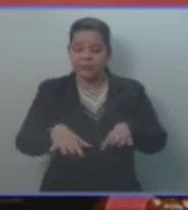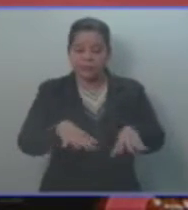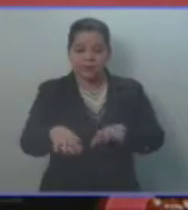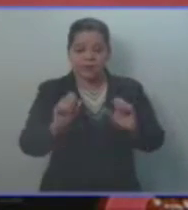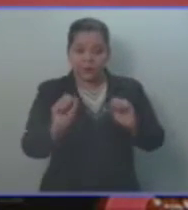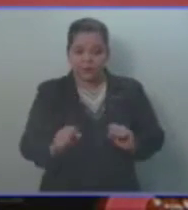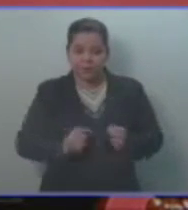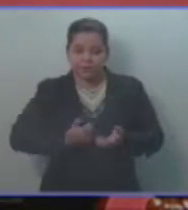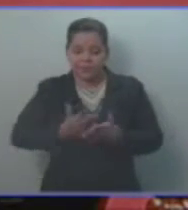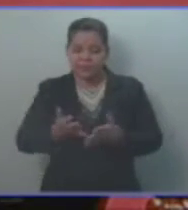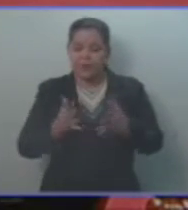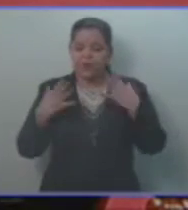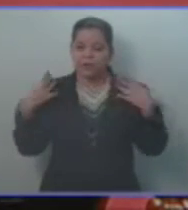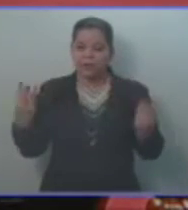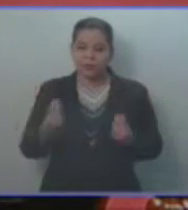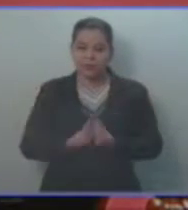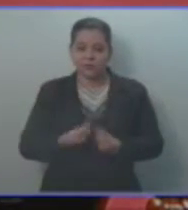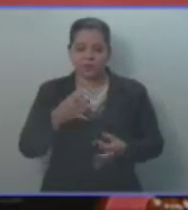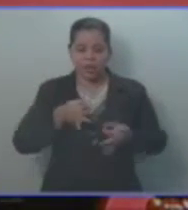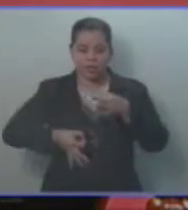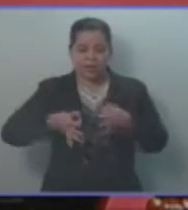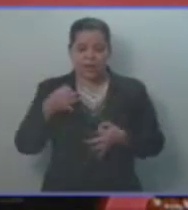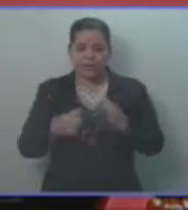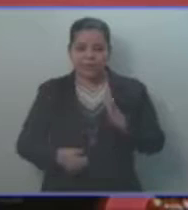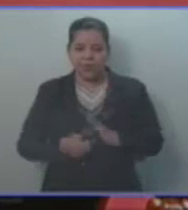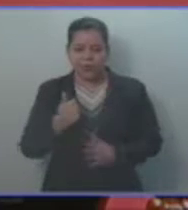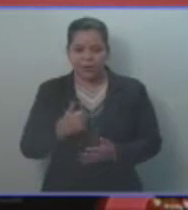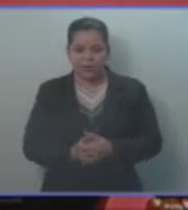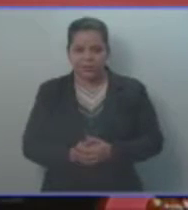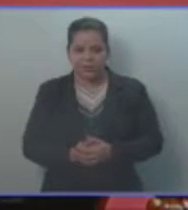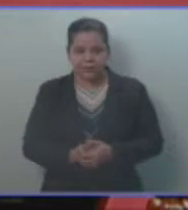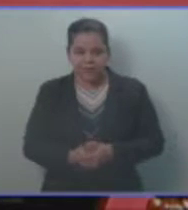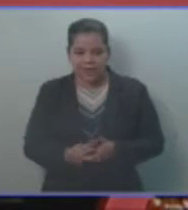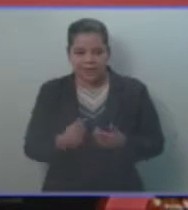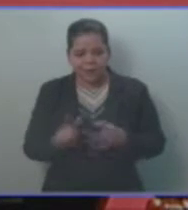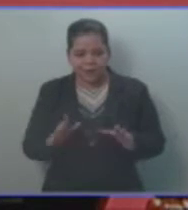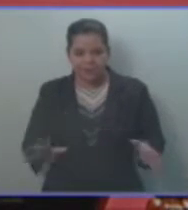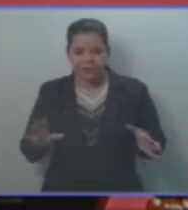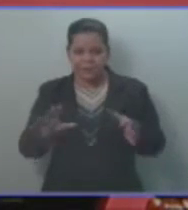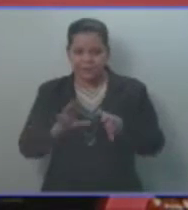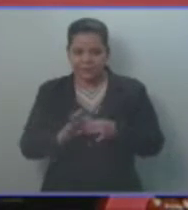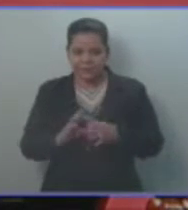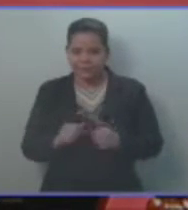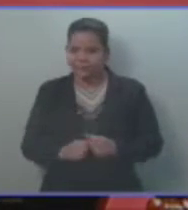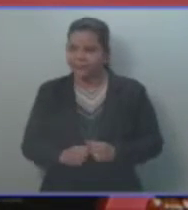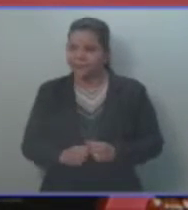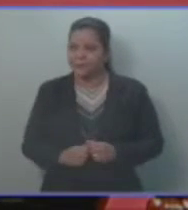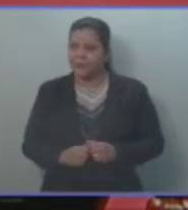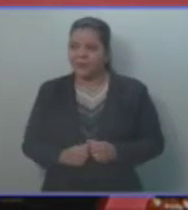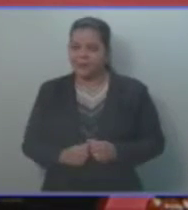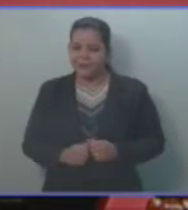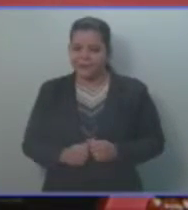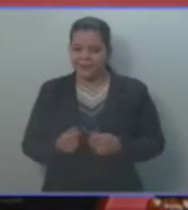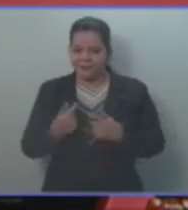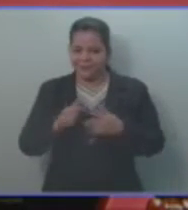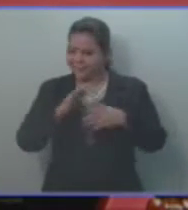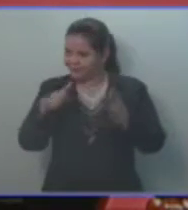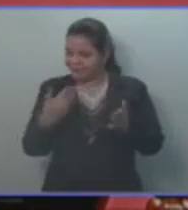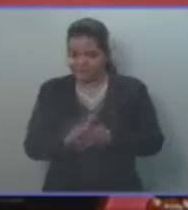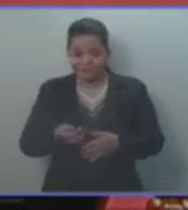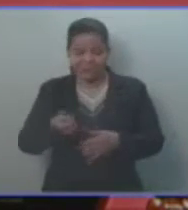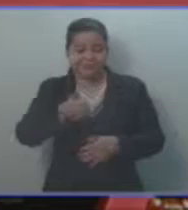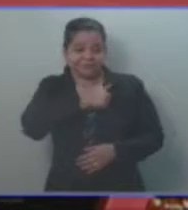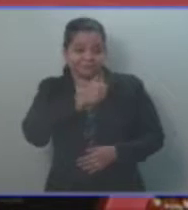promover una sociedad más justa, más equitativa y más solidaria. Quinto, que con espíritu